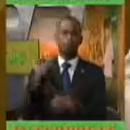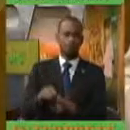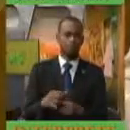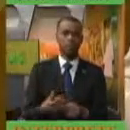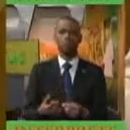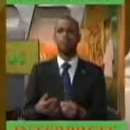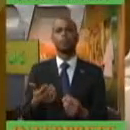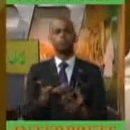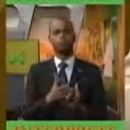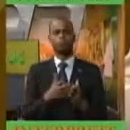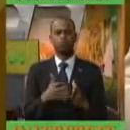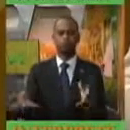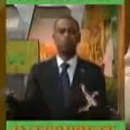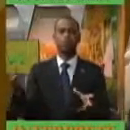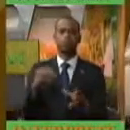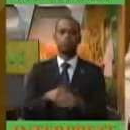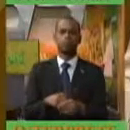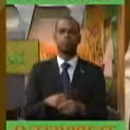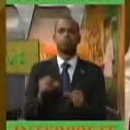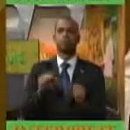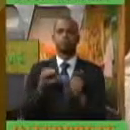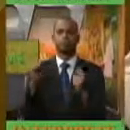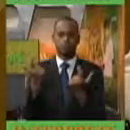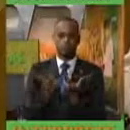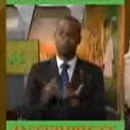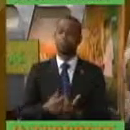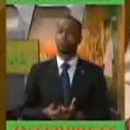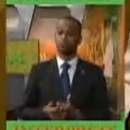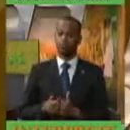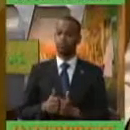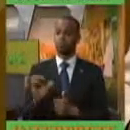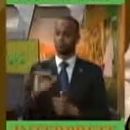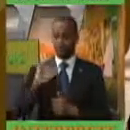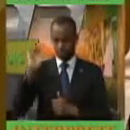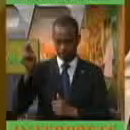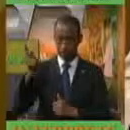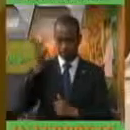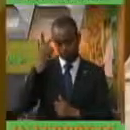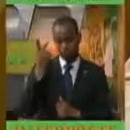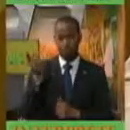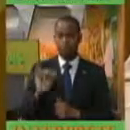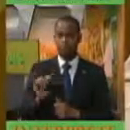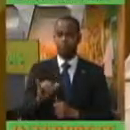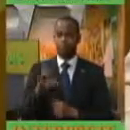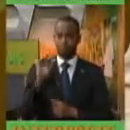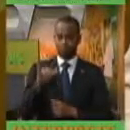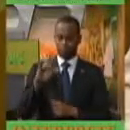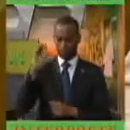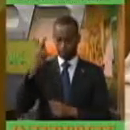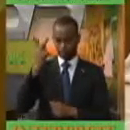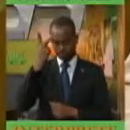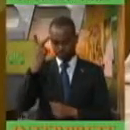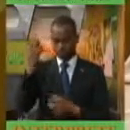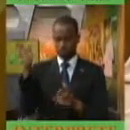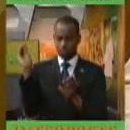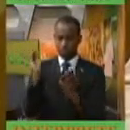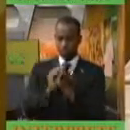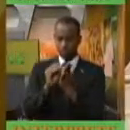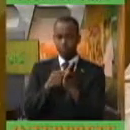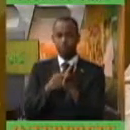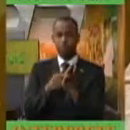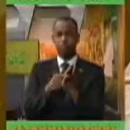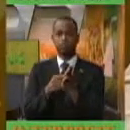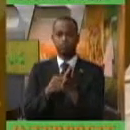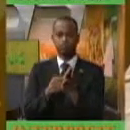mucho más inclusiva, social y por lo tanto política también, porque es una política, por lo tanto,